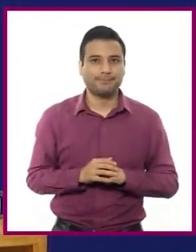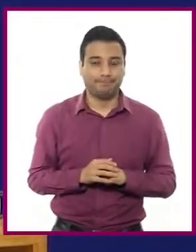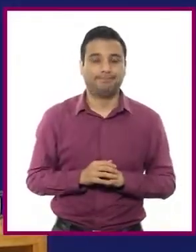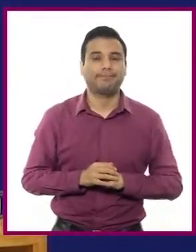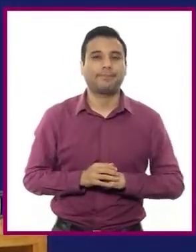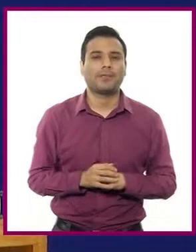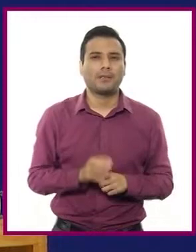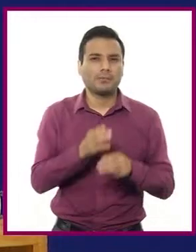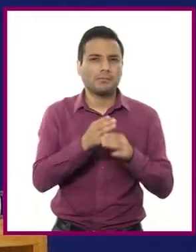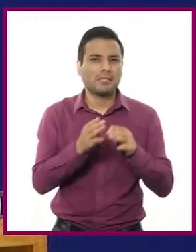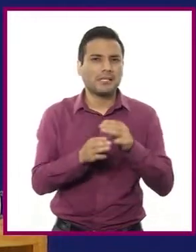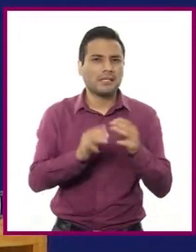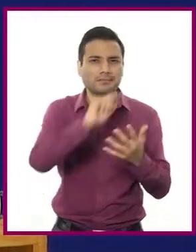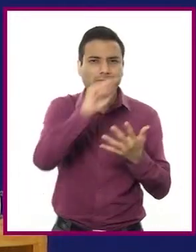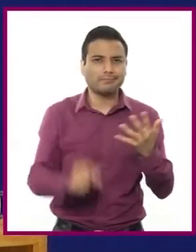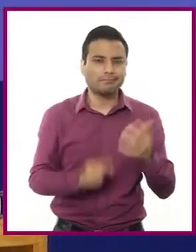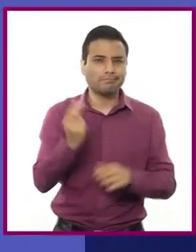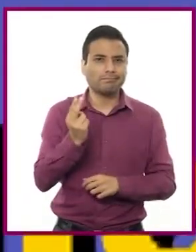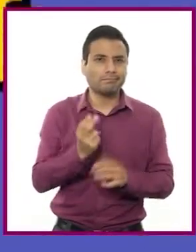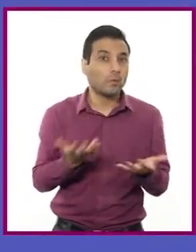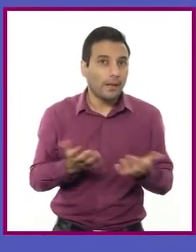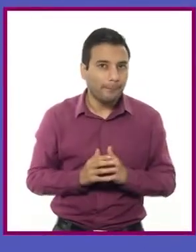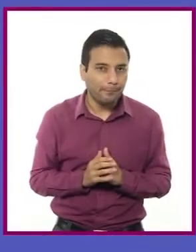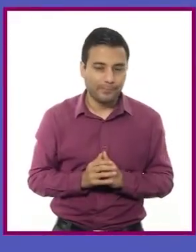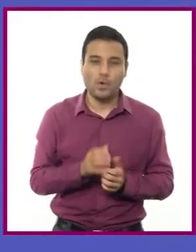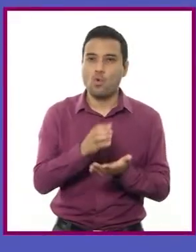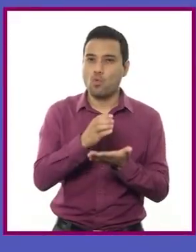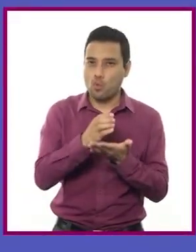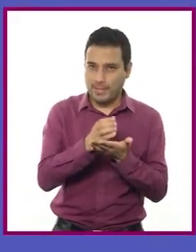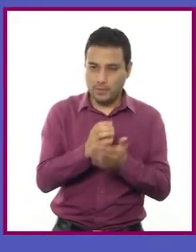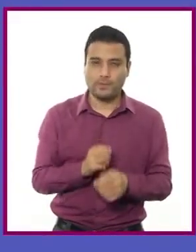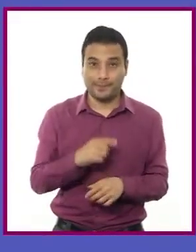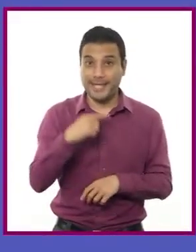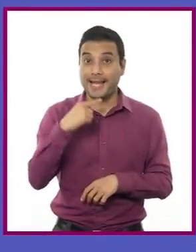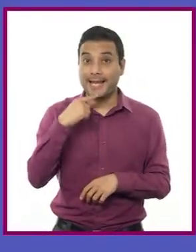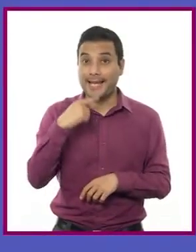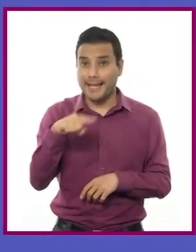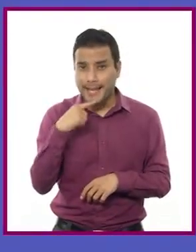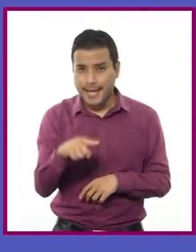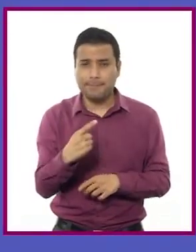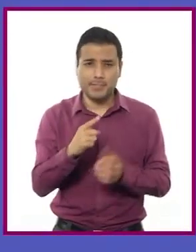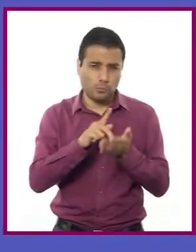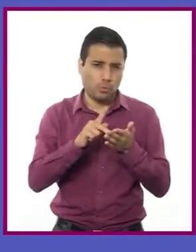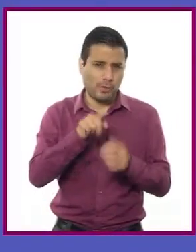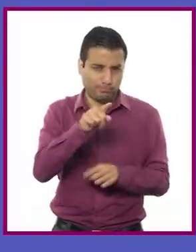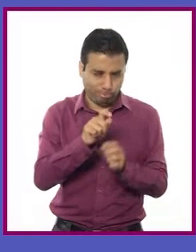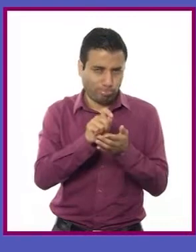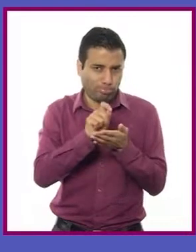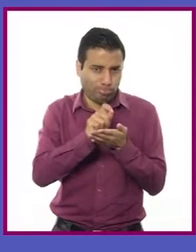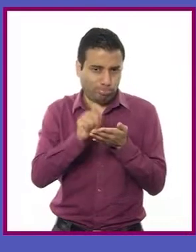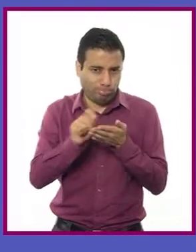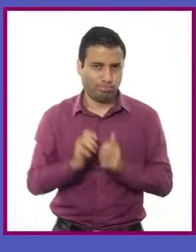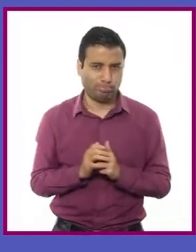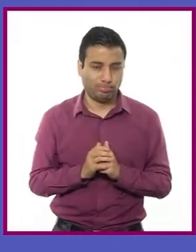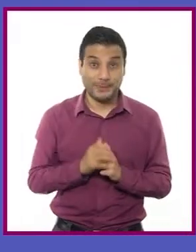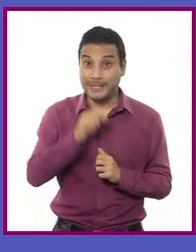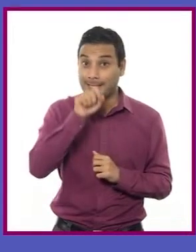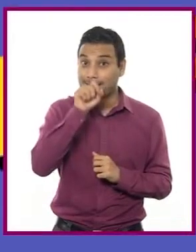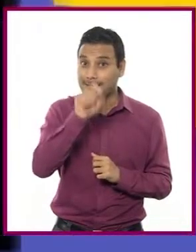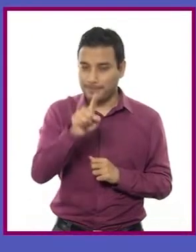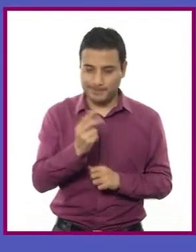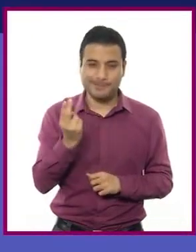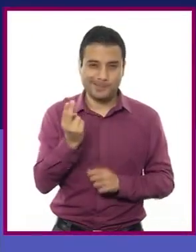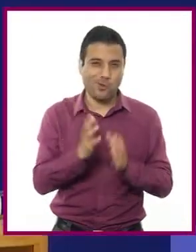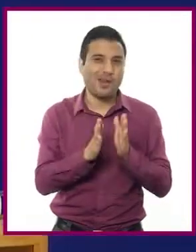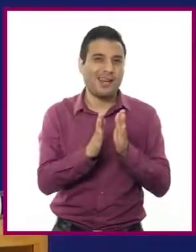van a necesitar para esta sesión son cuaderno y lápiz o bolígrafo para tomar notas. También tengan a la mano su